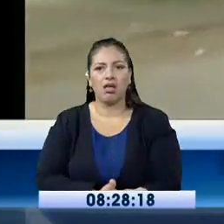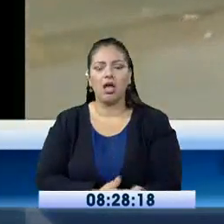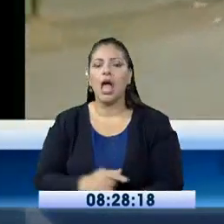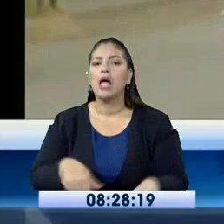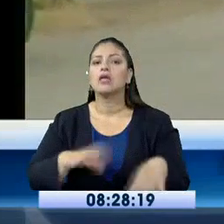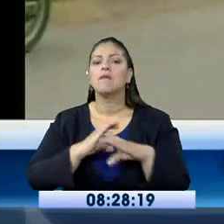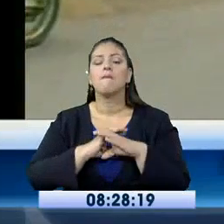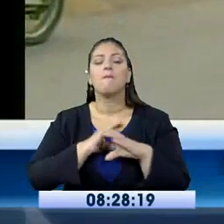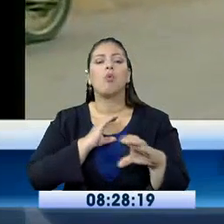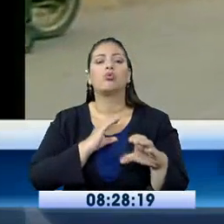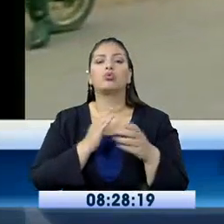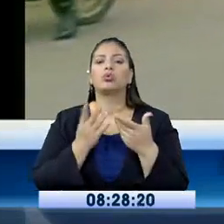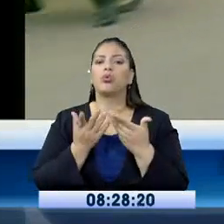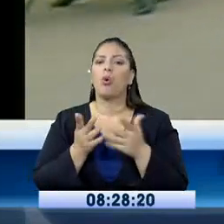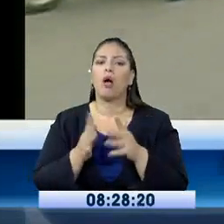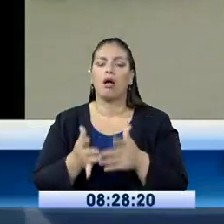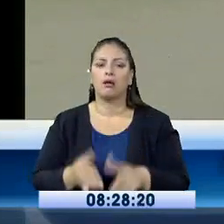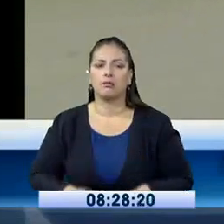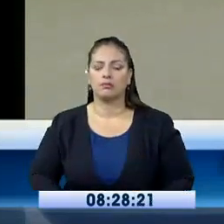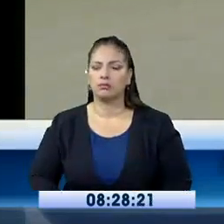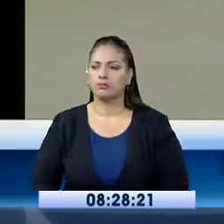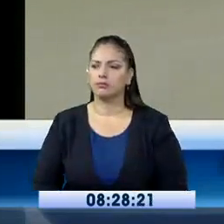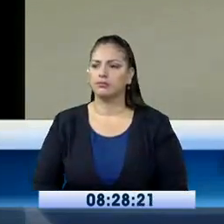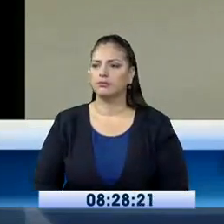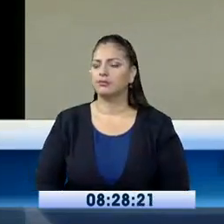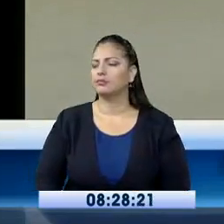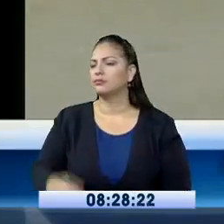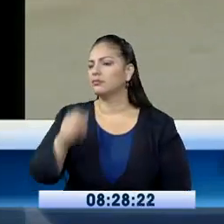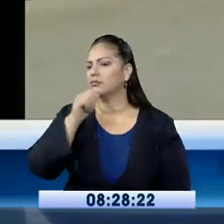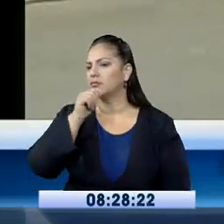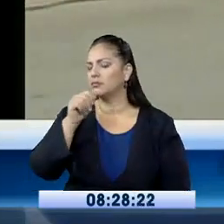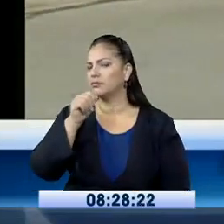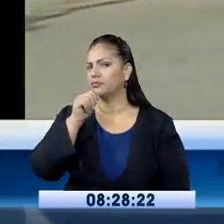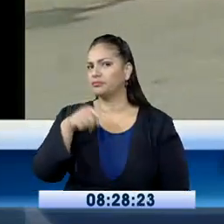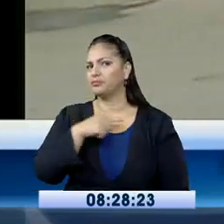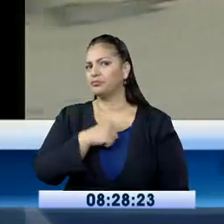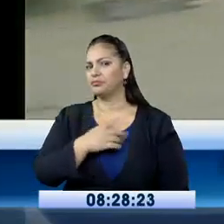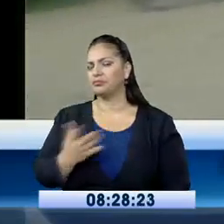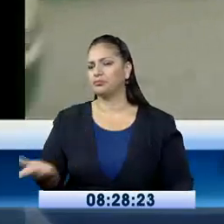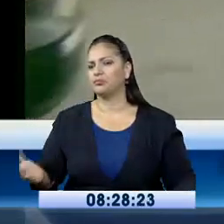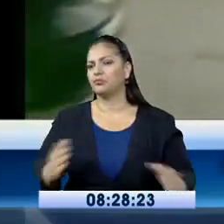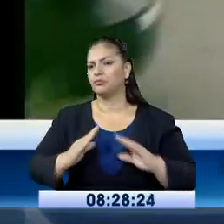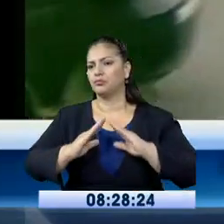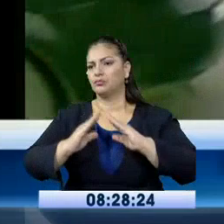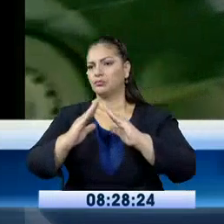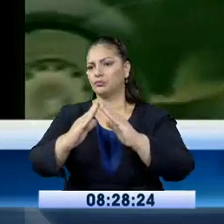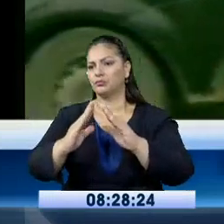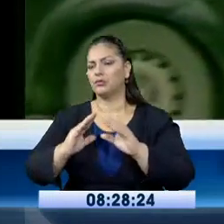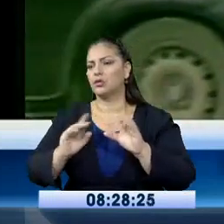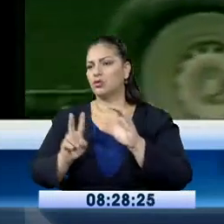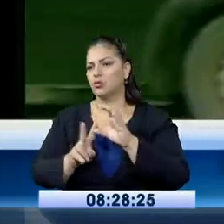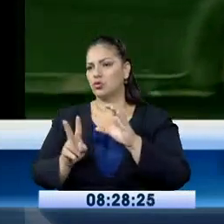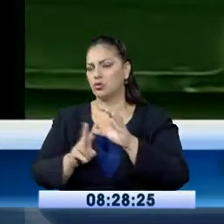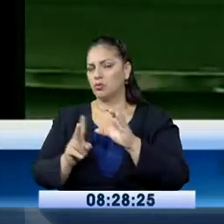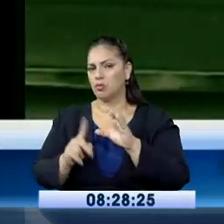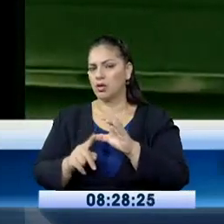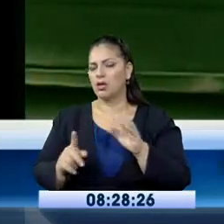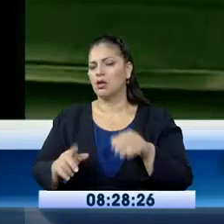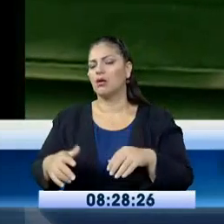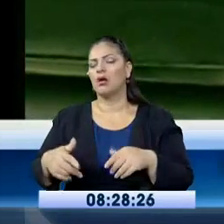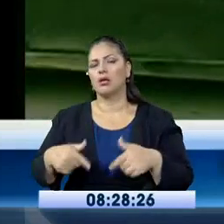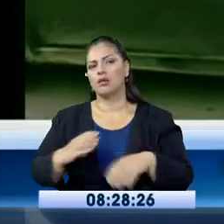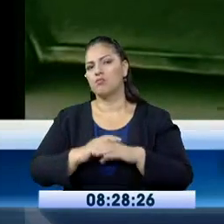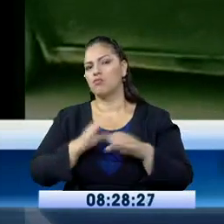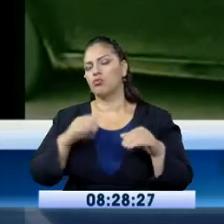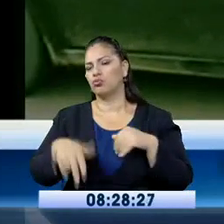falta. ¿Cómo hacen ustedes para transportarse desde Socio Vivienda hasta la vía perimetral? Tenemos que coger doble carro y el que no trabaja